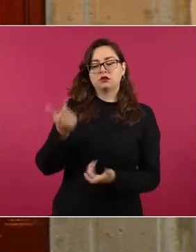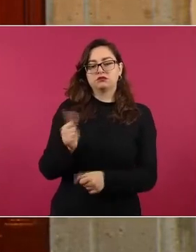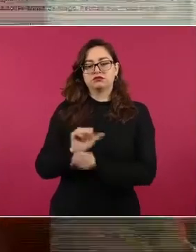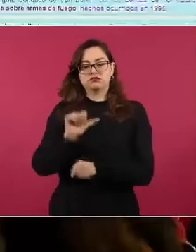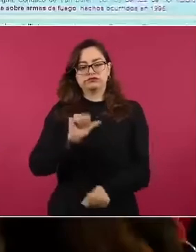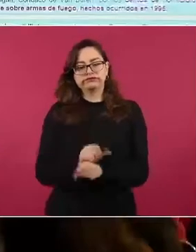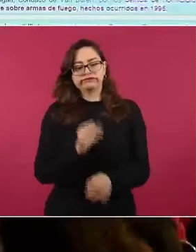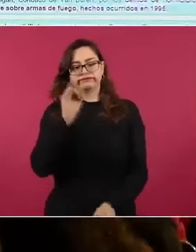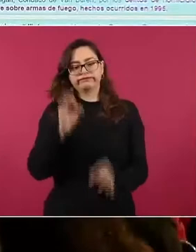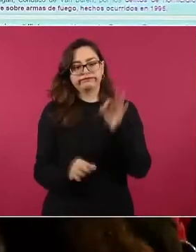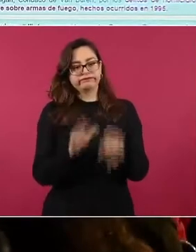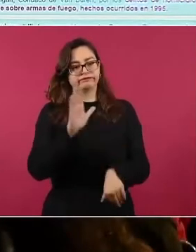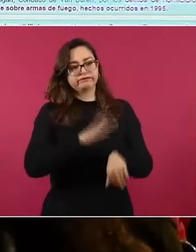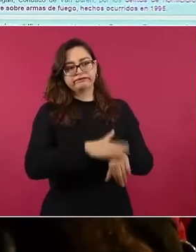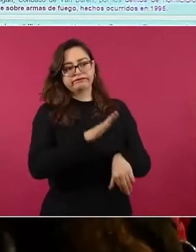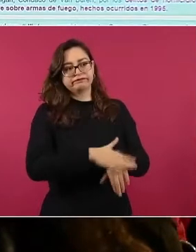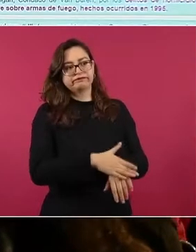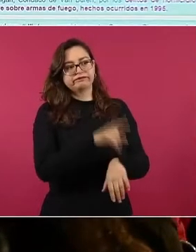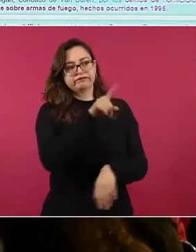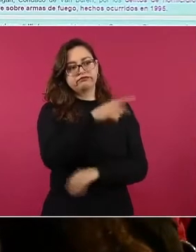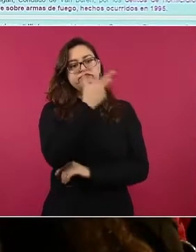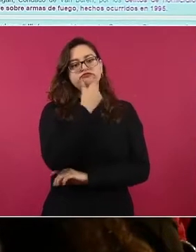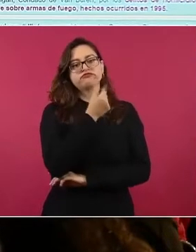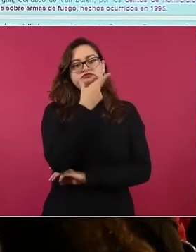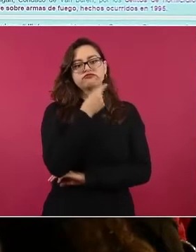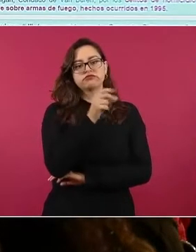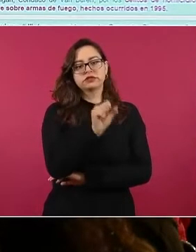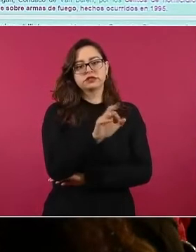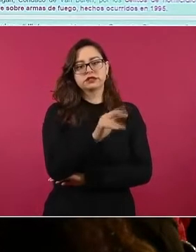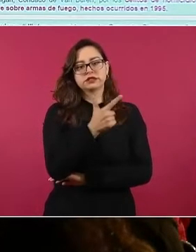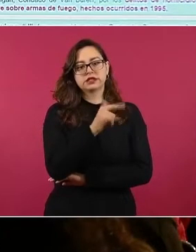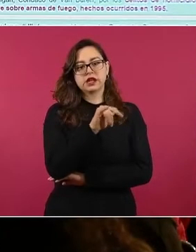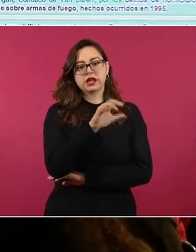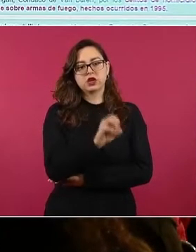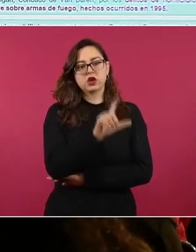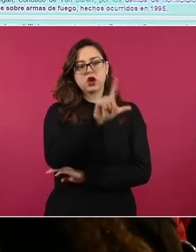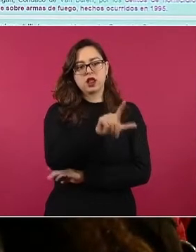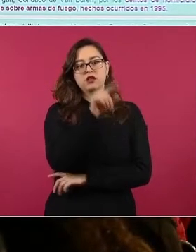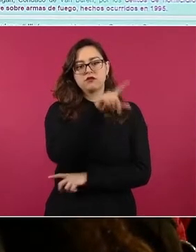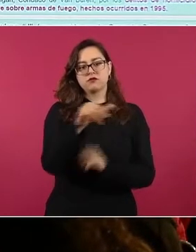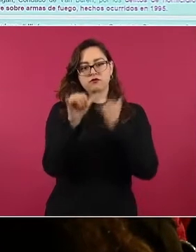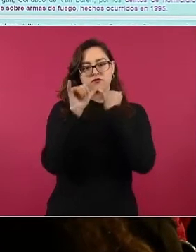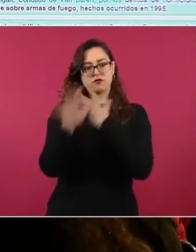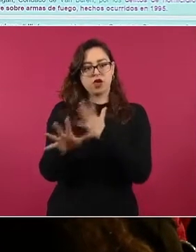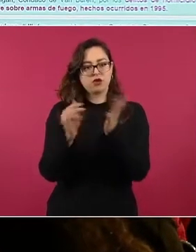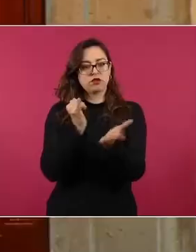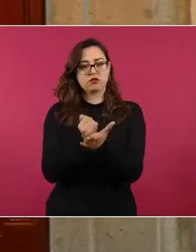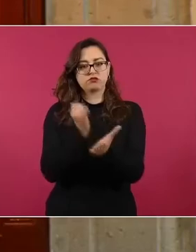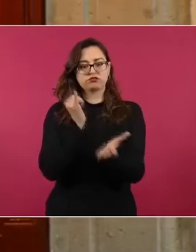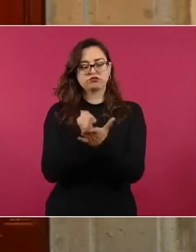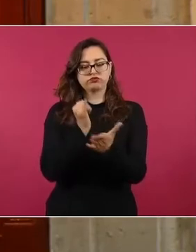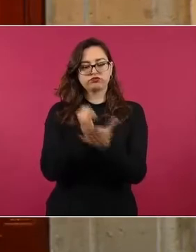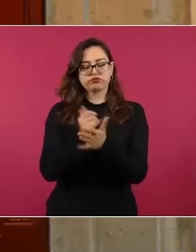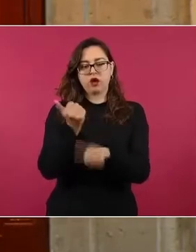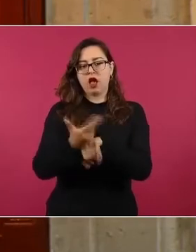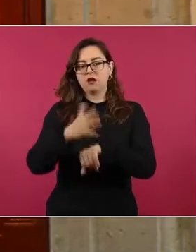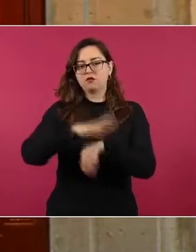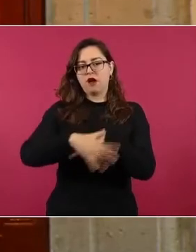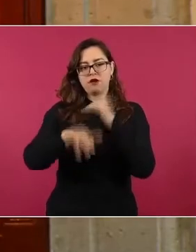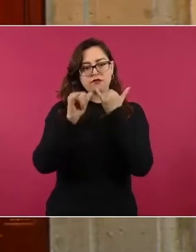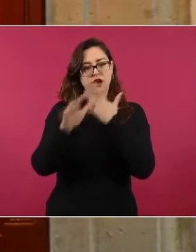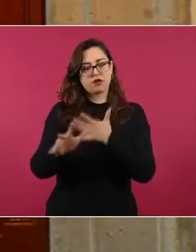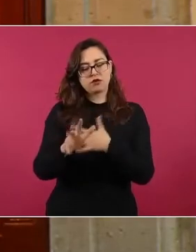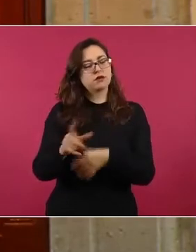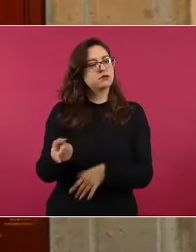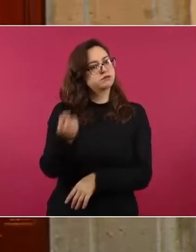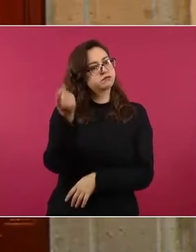lo Criminal, a Sergio L por los delitos de defraudación fiscal y administración fraudulenta. Y, como